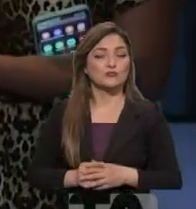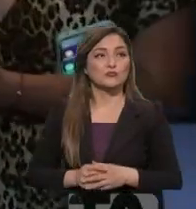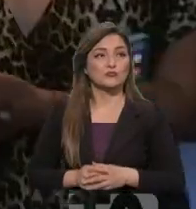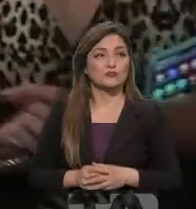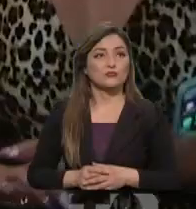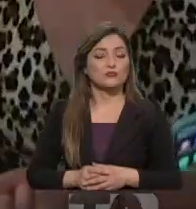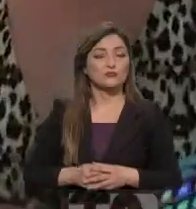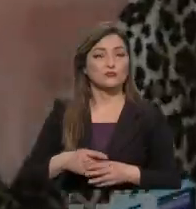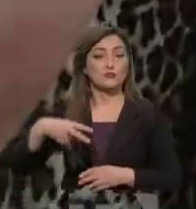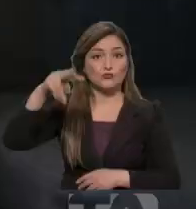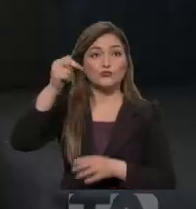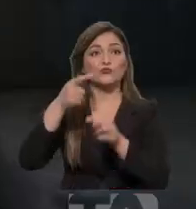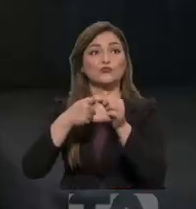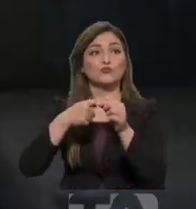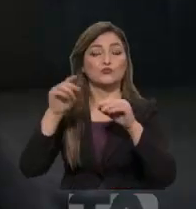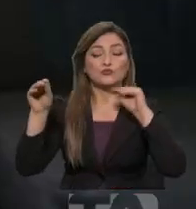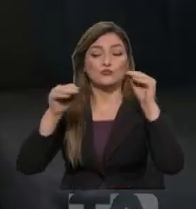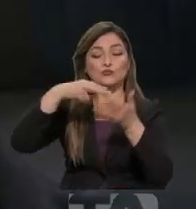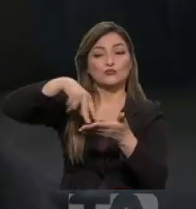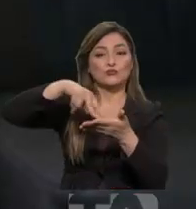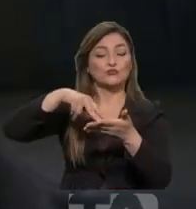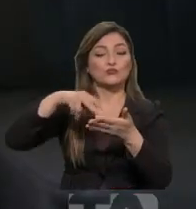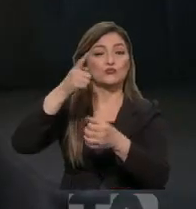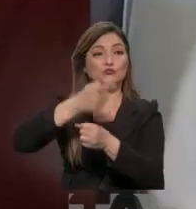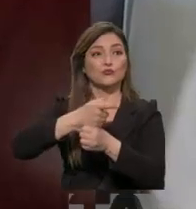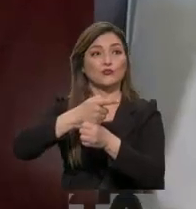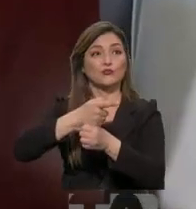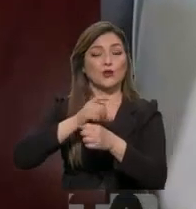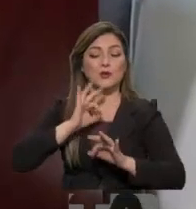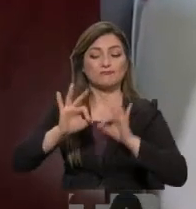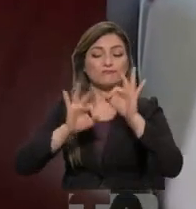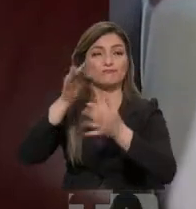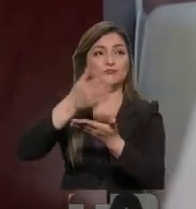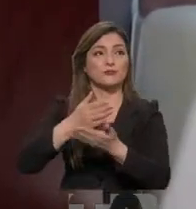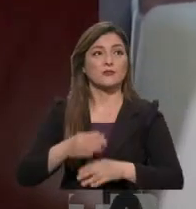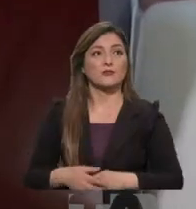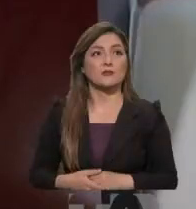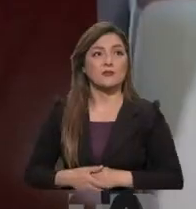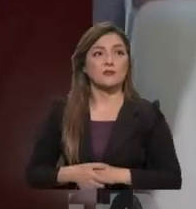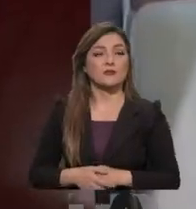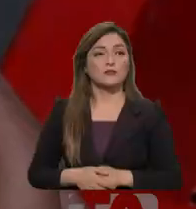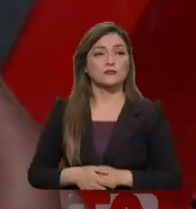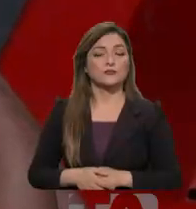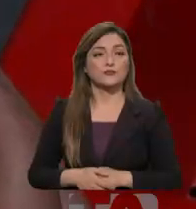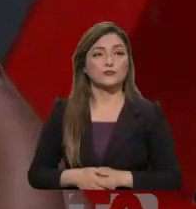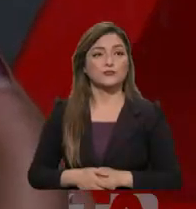En una discoteca del norte de Quito se implementó otra medida para evitar contagios de COVID-19.